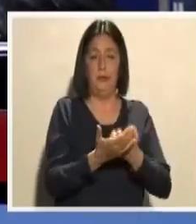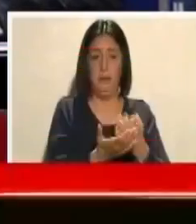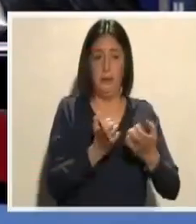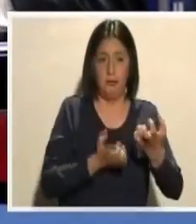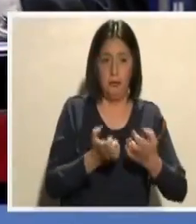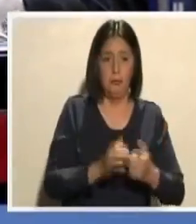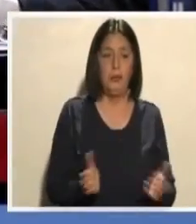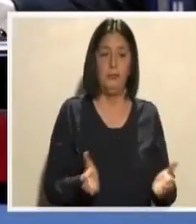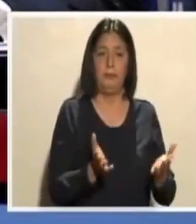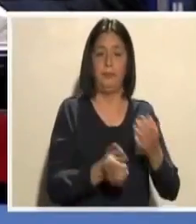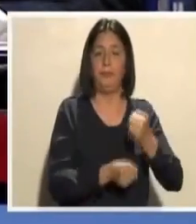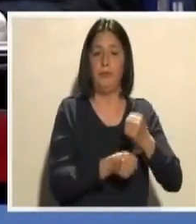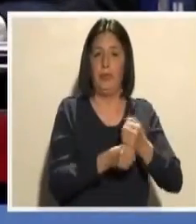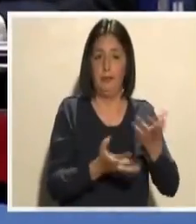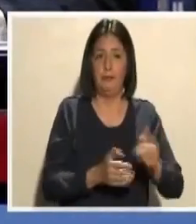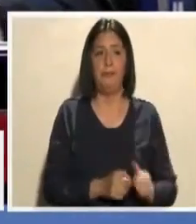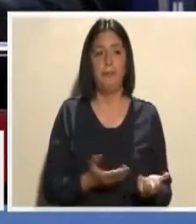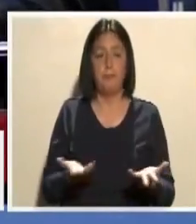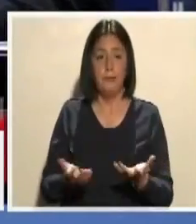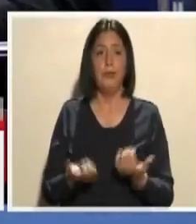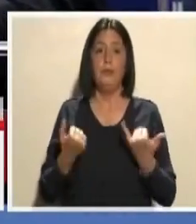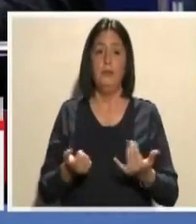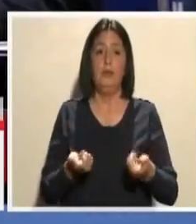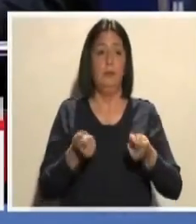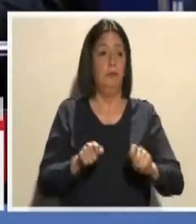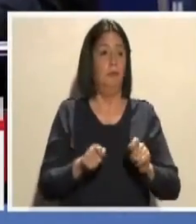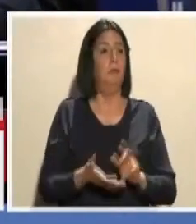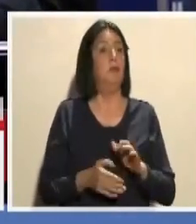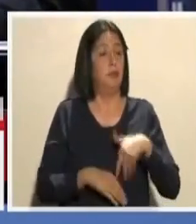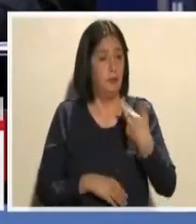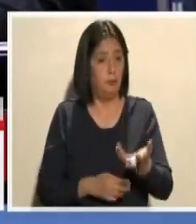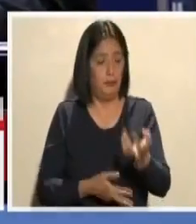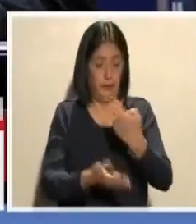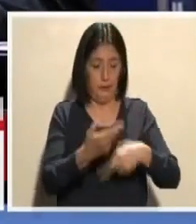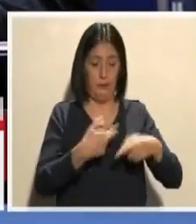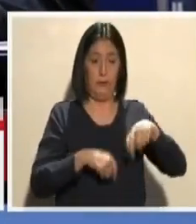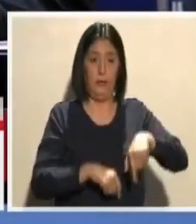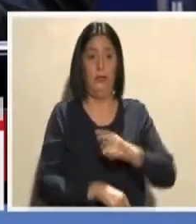empleo. Bueno, vamos a ir a una pausa y, por supuesto, vamos a regresar aquí a la Universidad de Lima